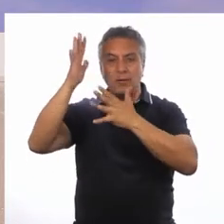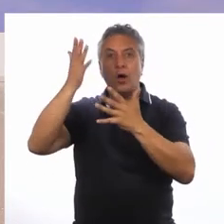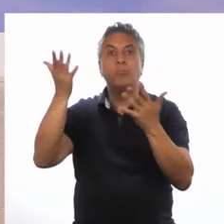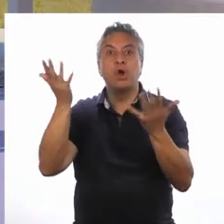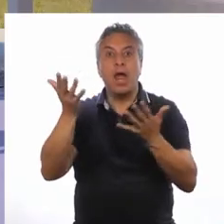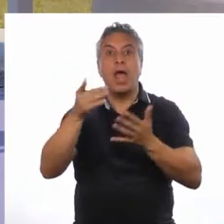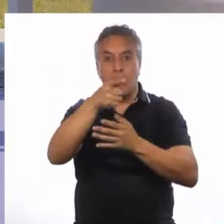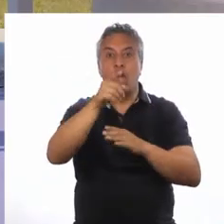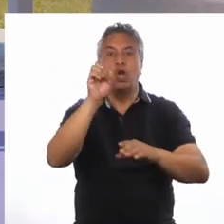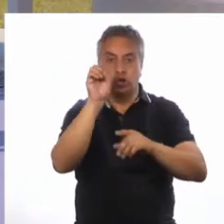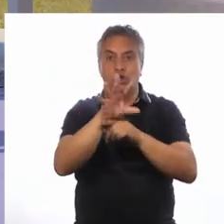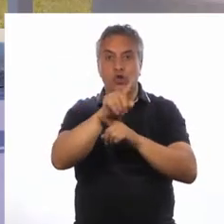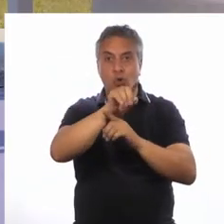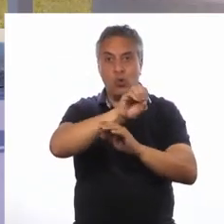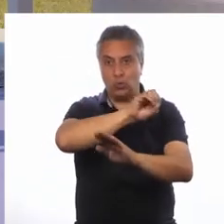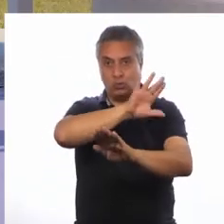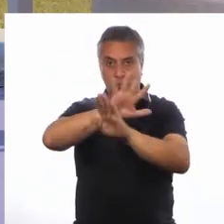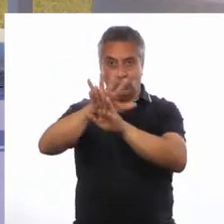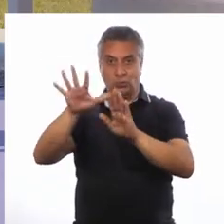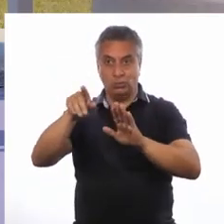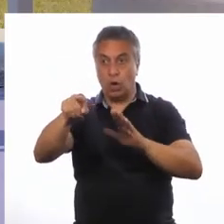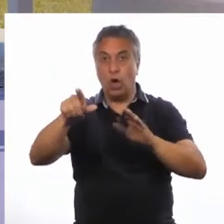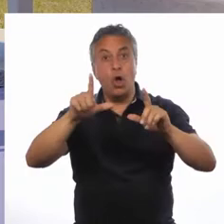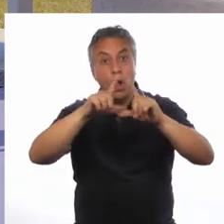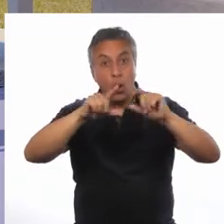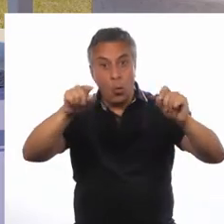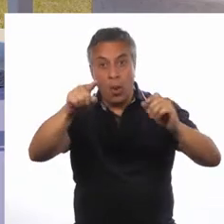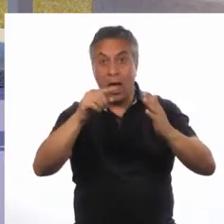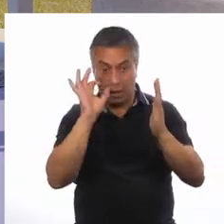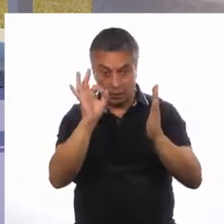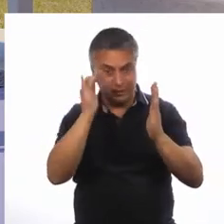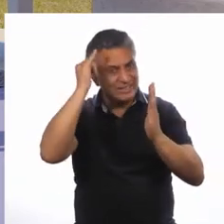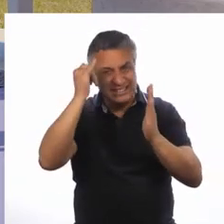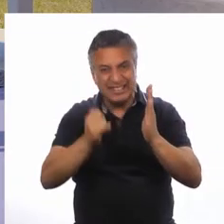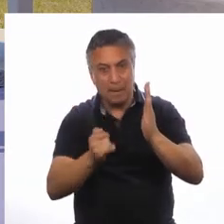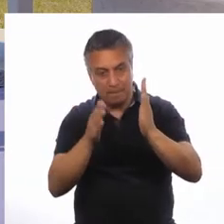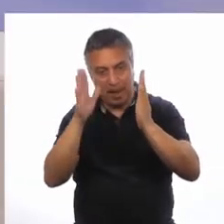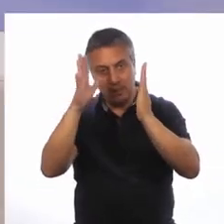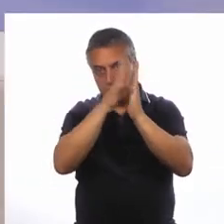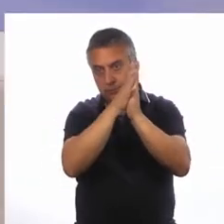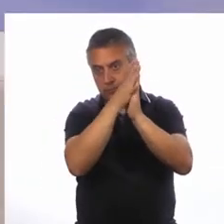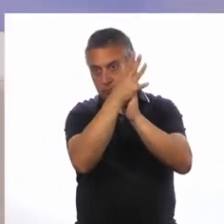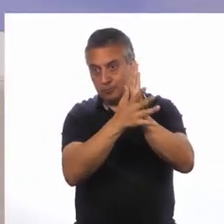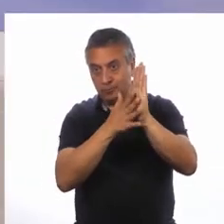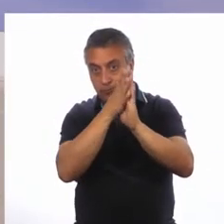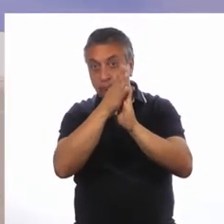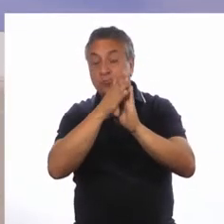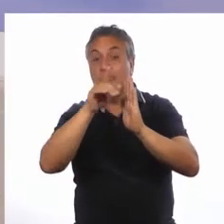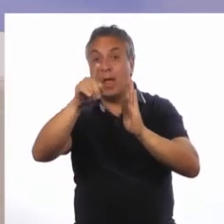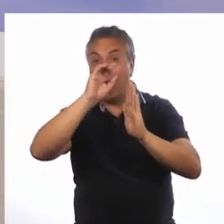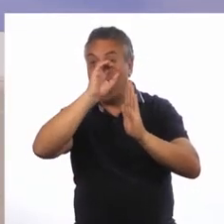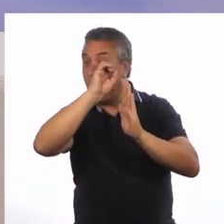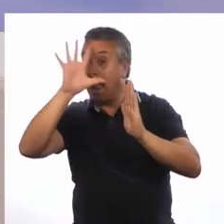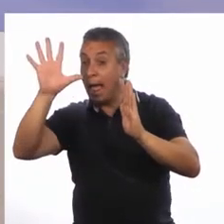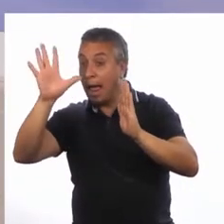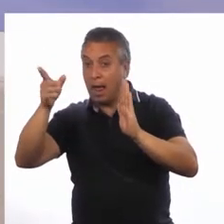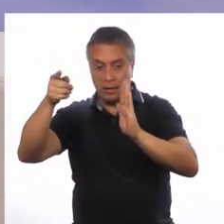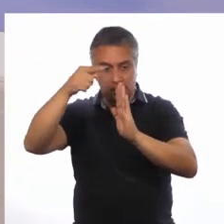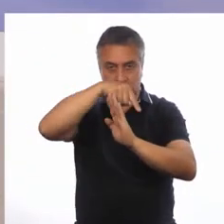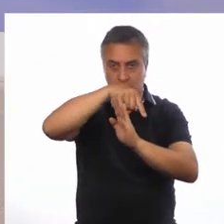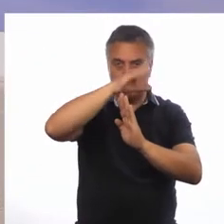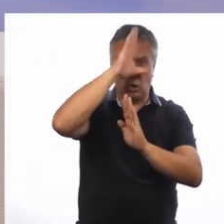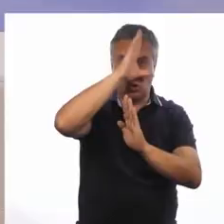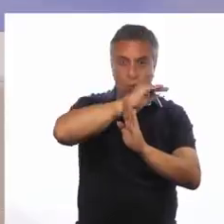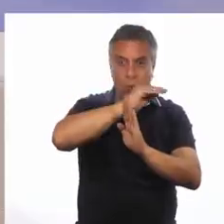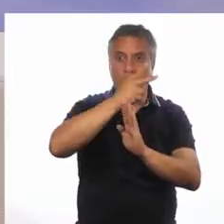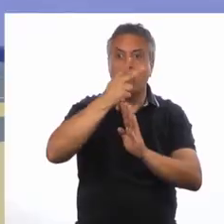luz. Fíjate cómo nuestra luna siempre tiene una cara iluminada y otra cara completamente oscura. Mira ahora lo que le pasa